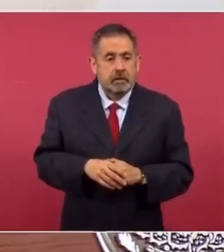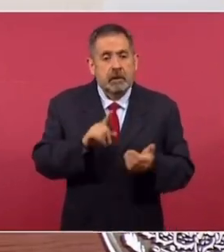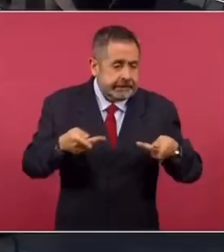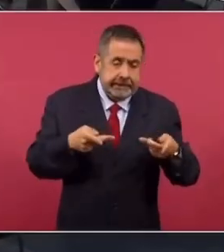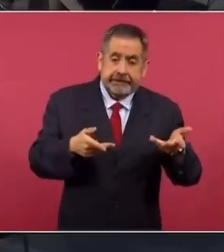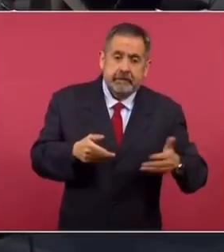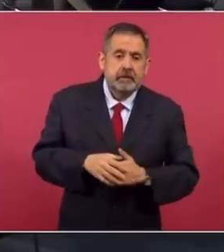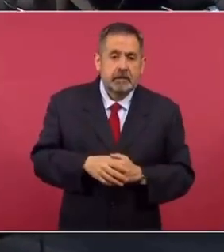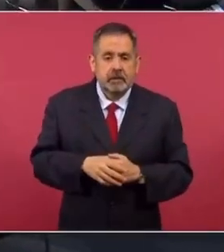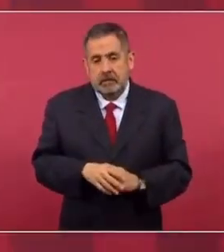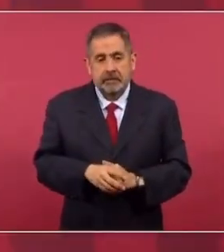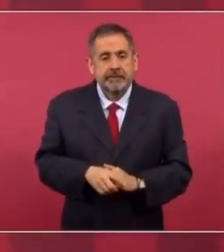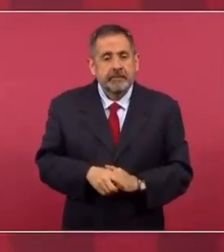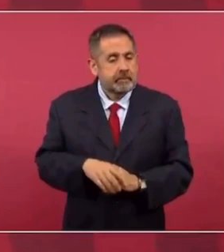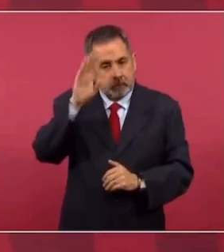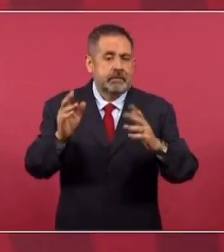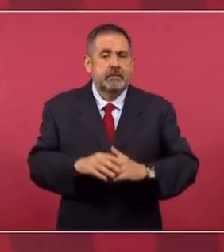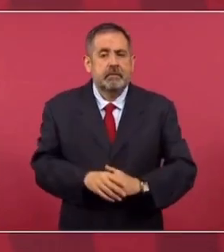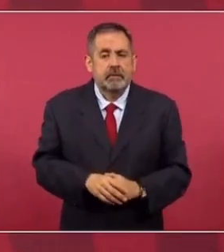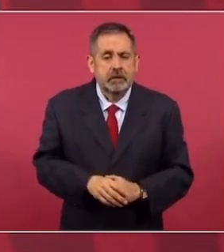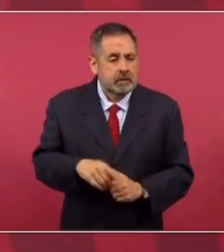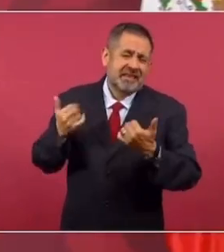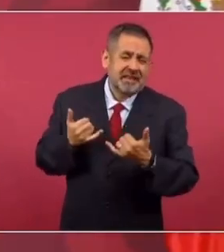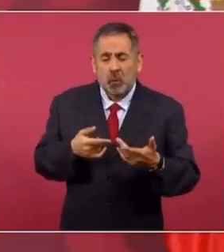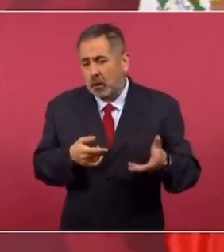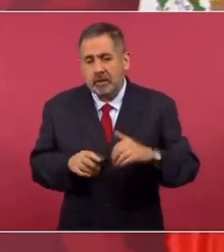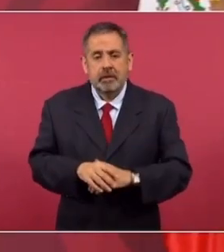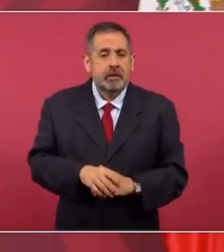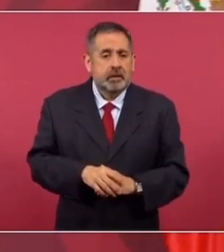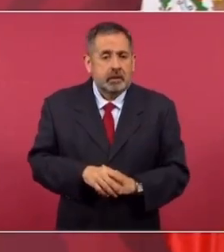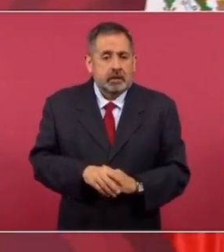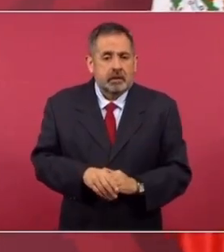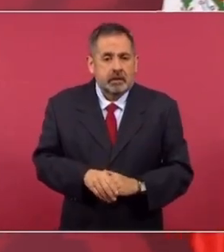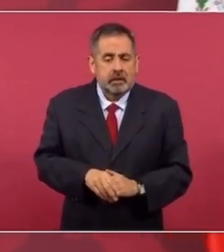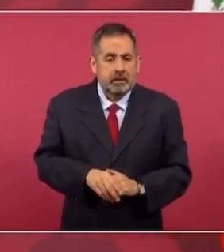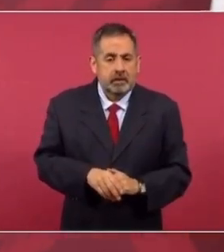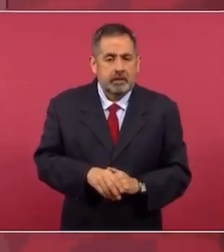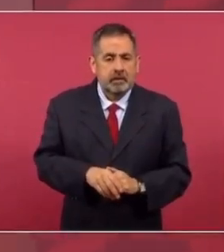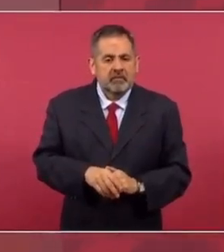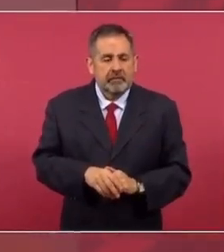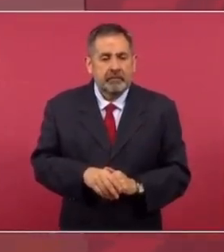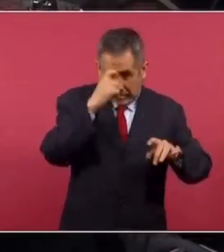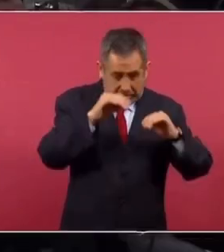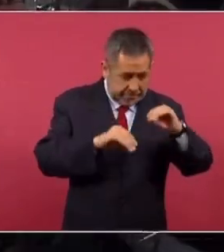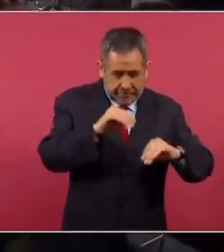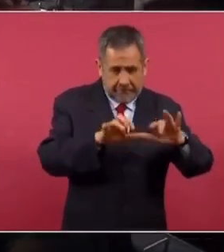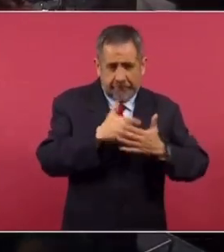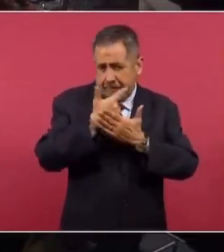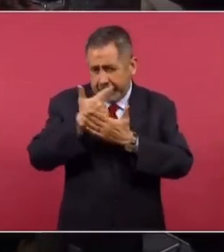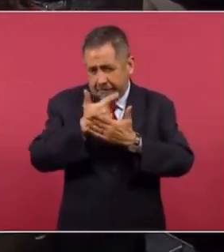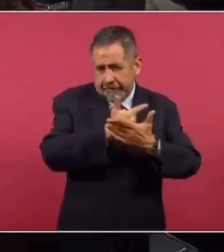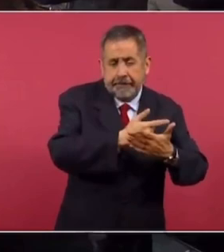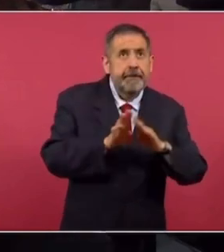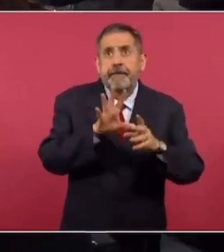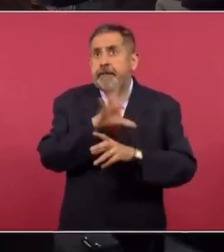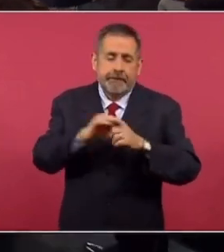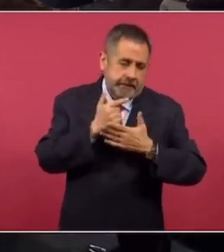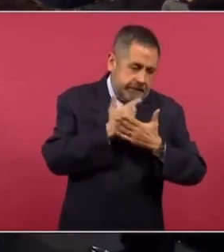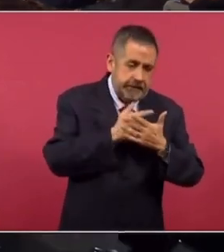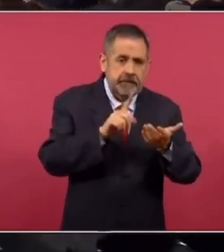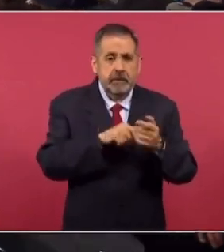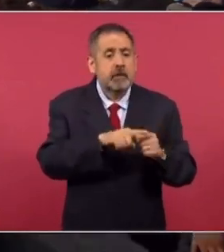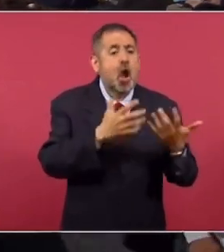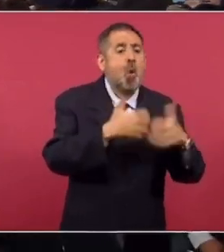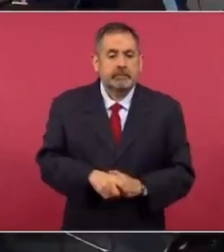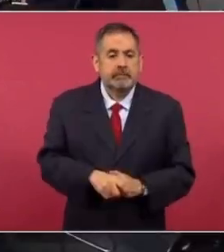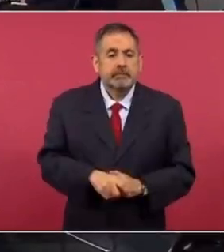INE, con un cinismo extremo, cretinismo. El que creó el sistema de cómputo para recibir y contar los votos fue el